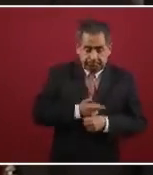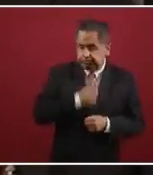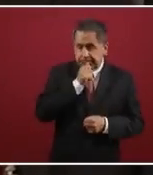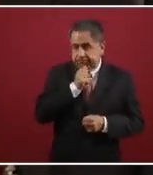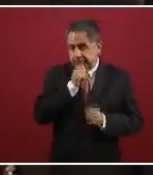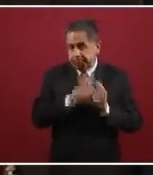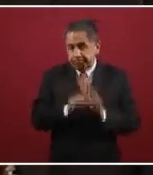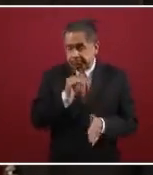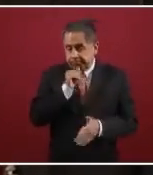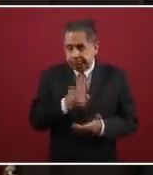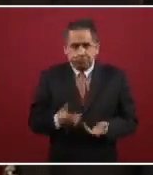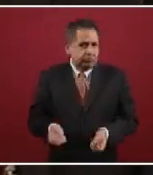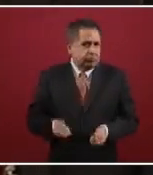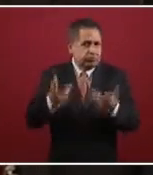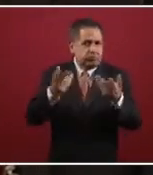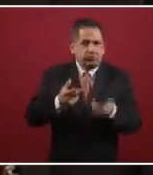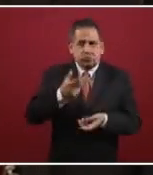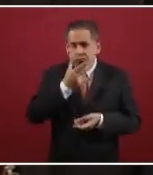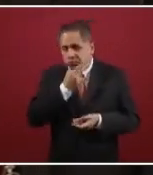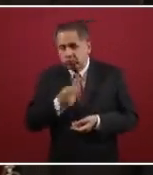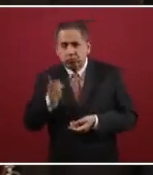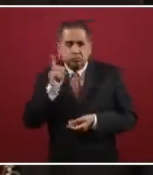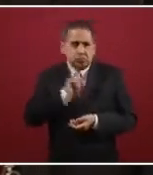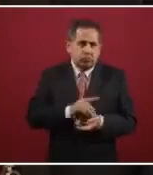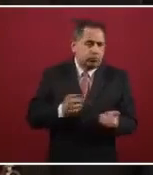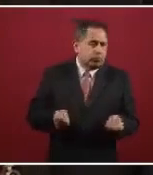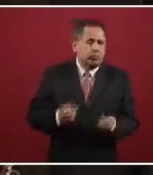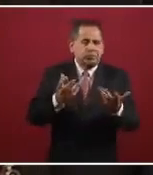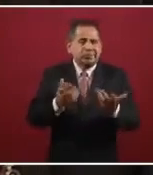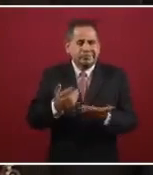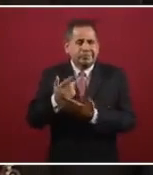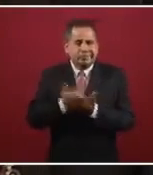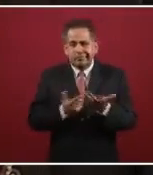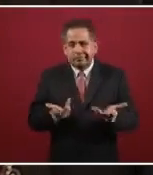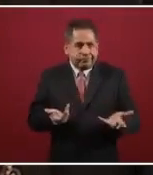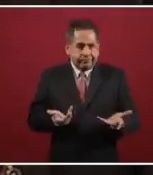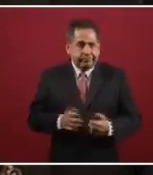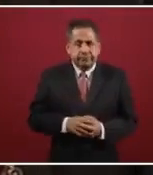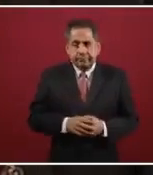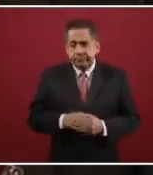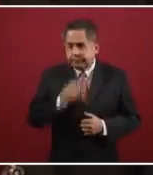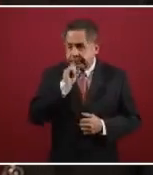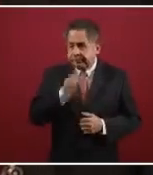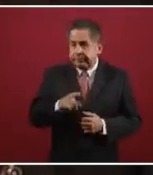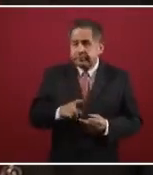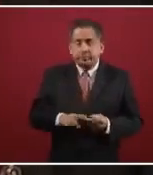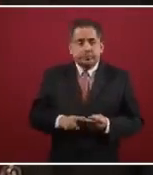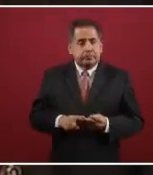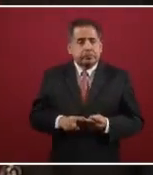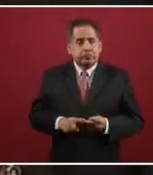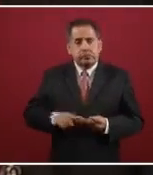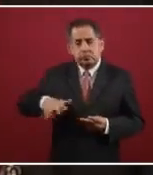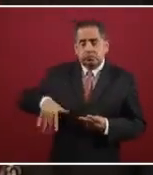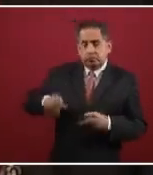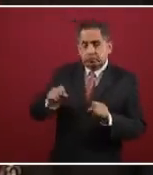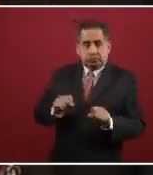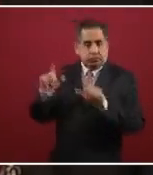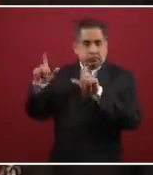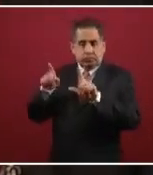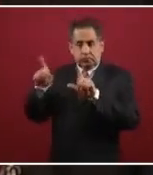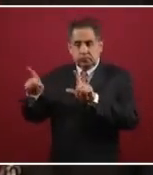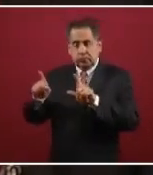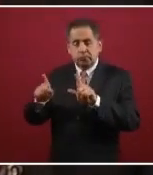algún aproximado de cuántos son mujeres, hombres? Y hablaba, bueno, hace rato mostraba la gráfica de